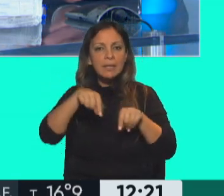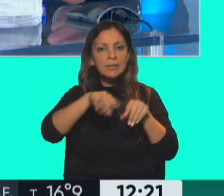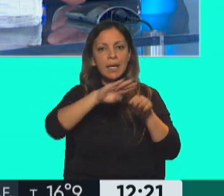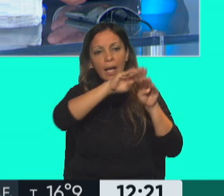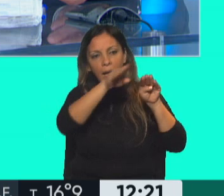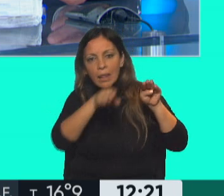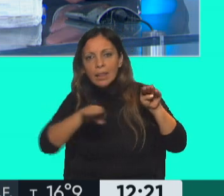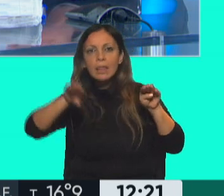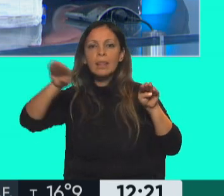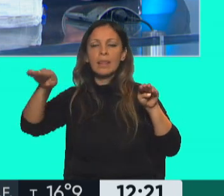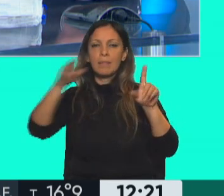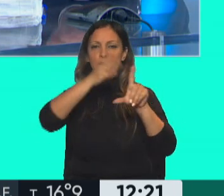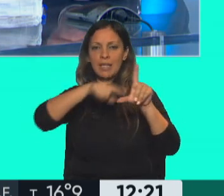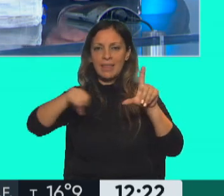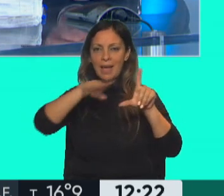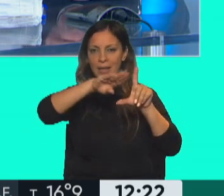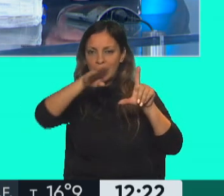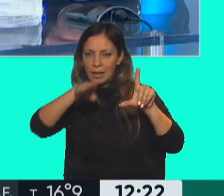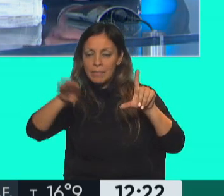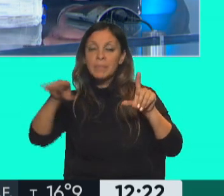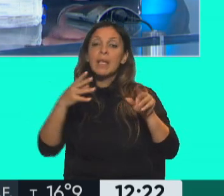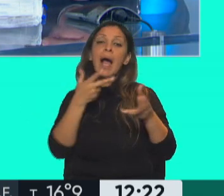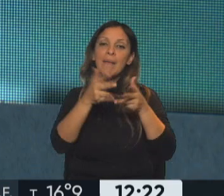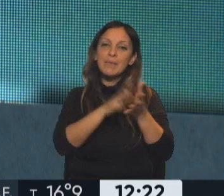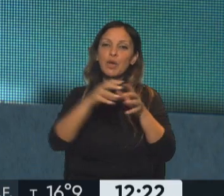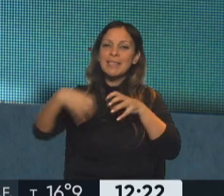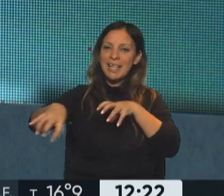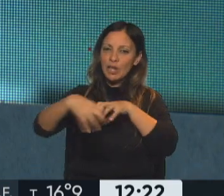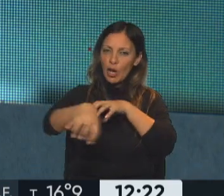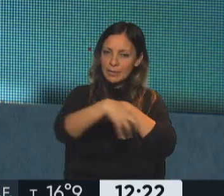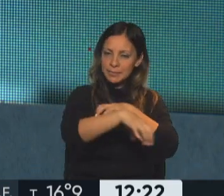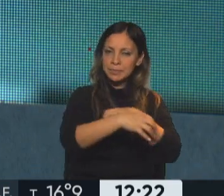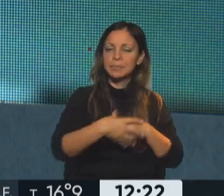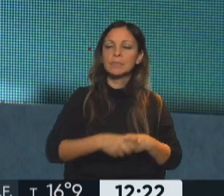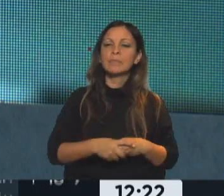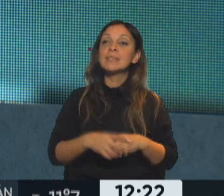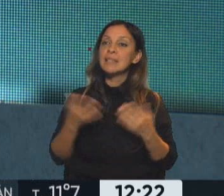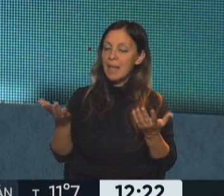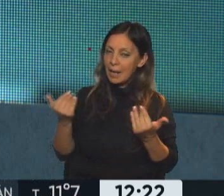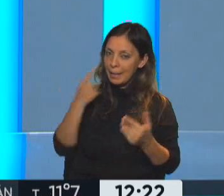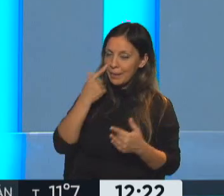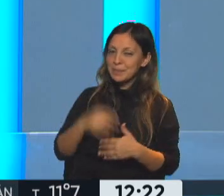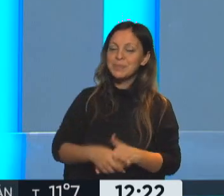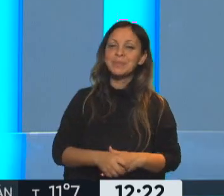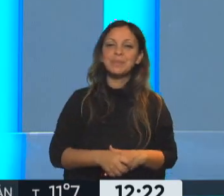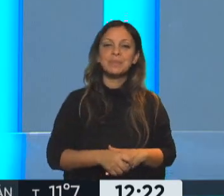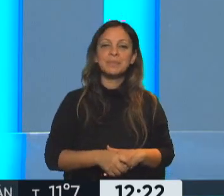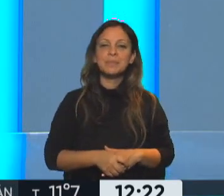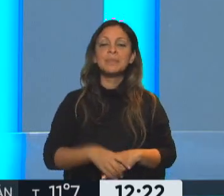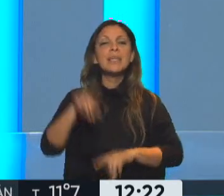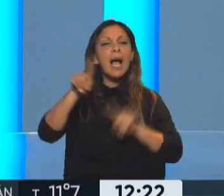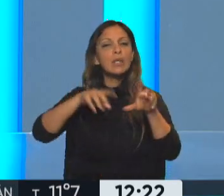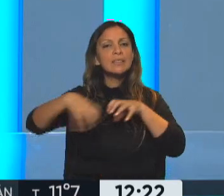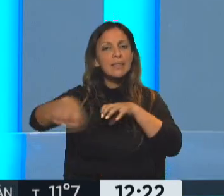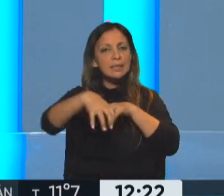bajón. Si querés hablamos un poquito de sectores para ver los sectores que más para entender un poco este crecimiento. Hay algunos sectores que